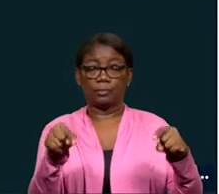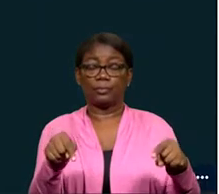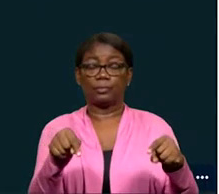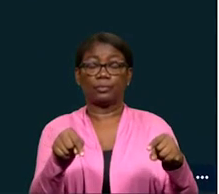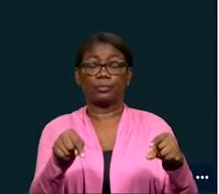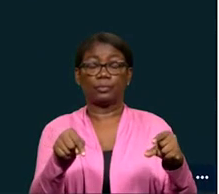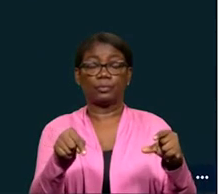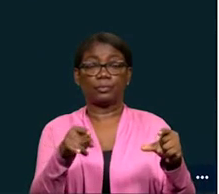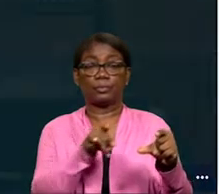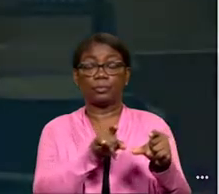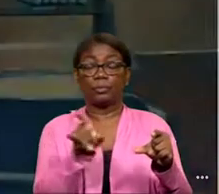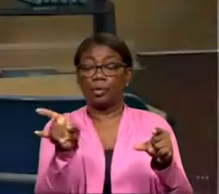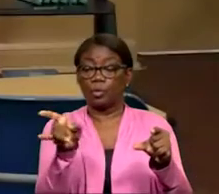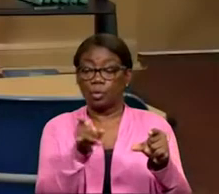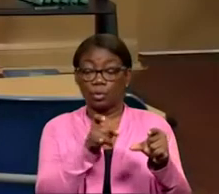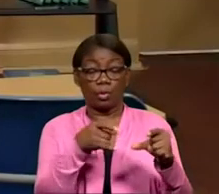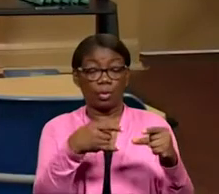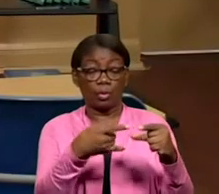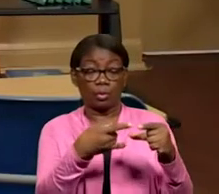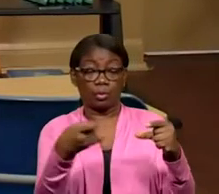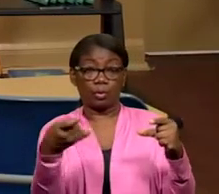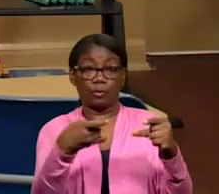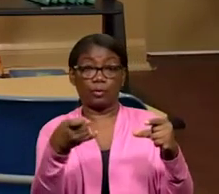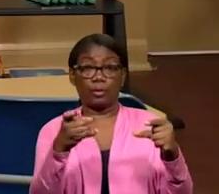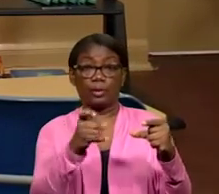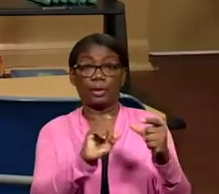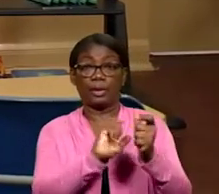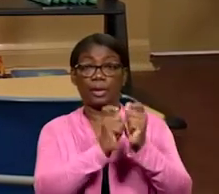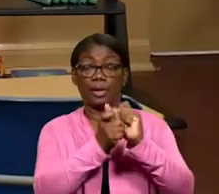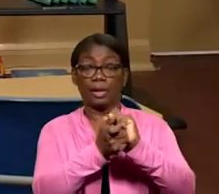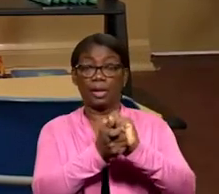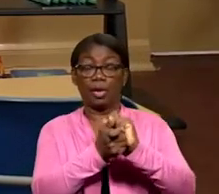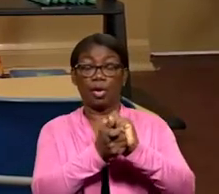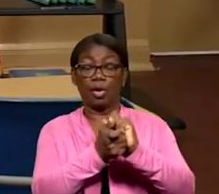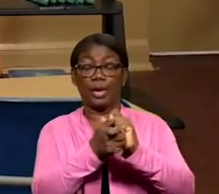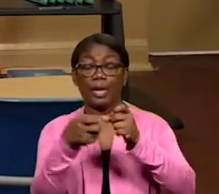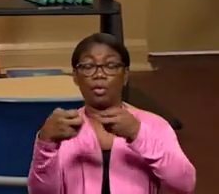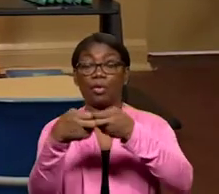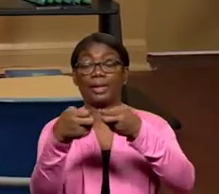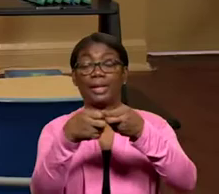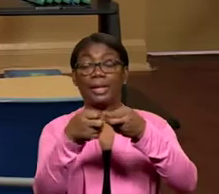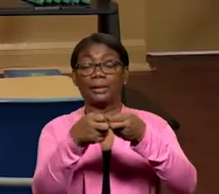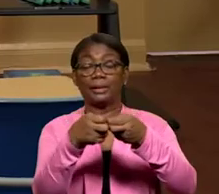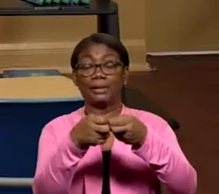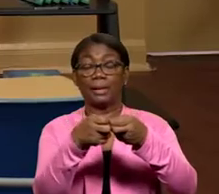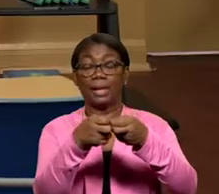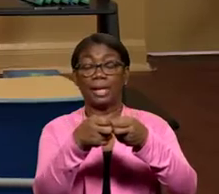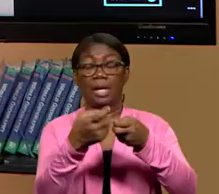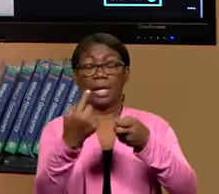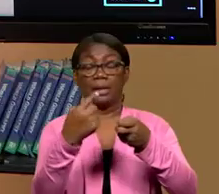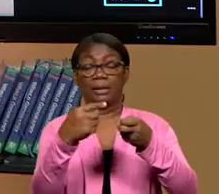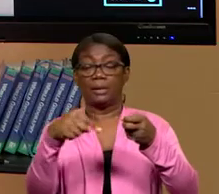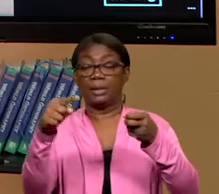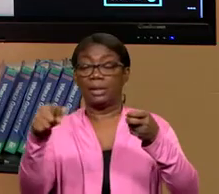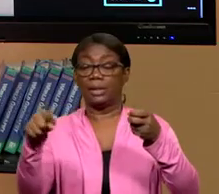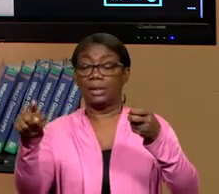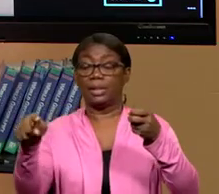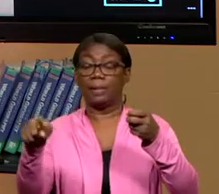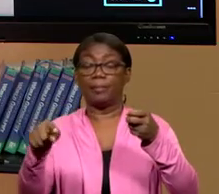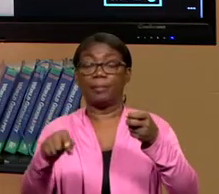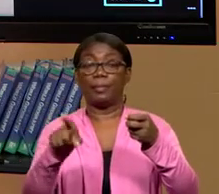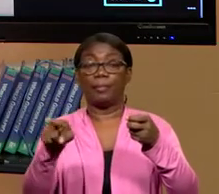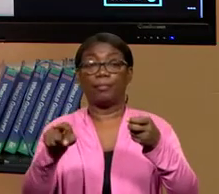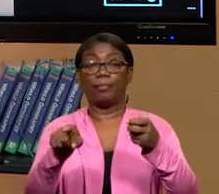directa pueda ser convertida en corriente alterna para las necesidades o demanda